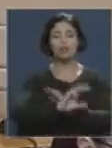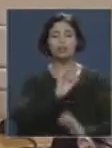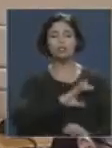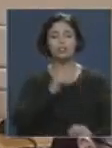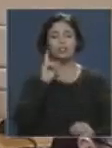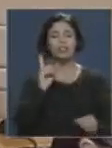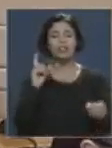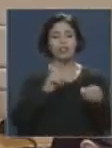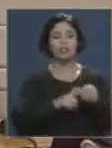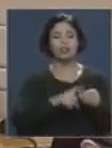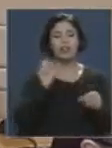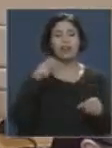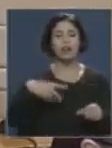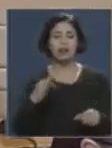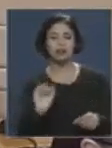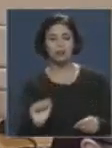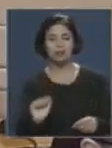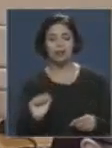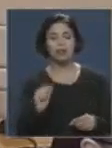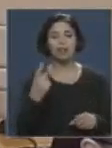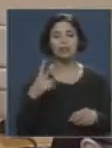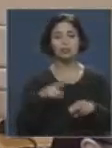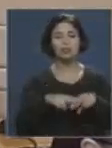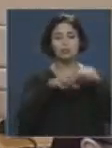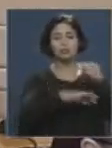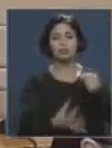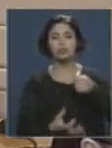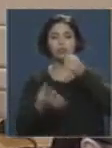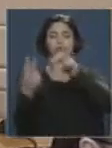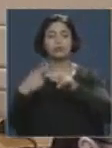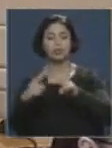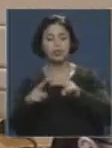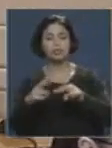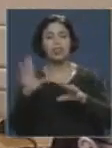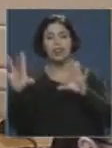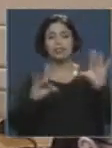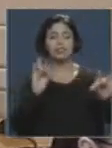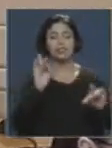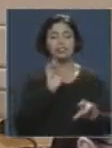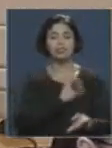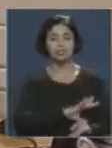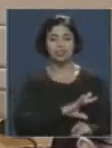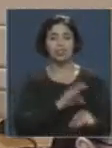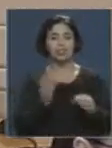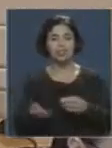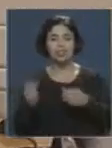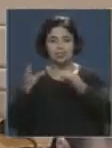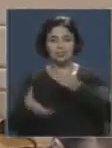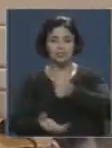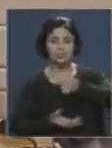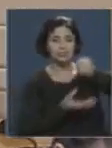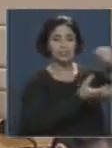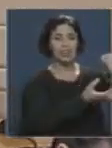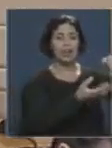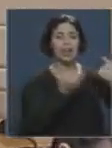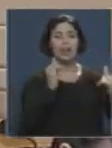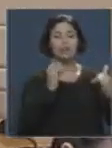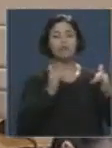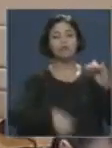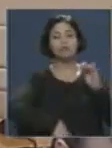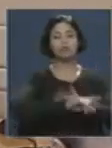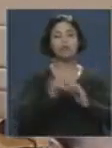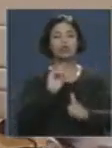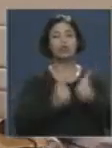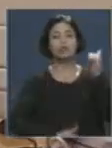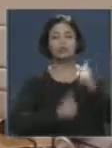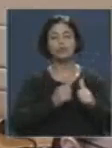la ANFA, que parte de los recursos que genere la selección vayan al fútbol amateur para